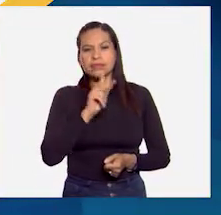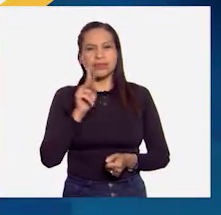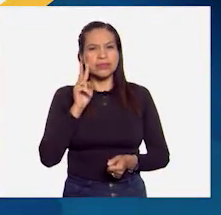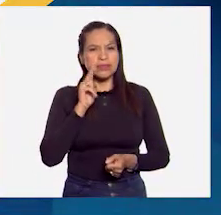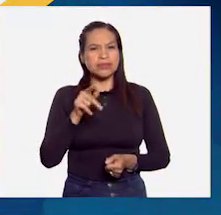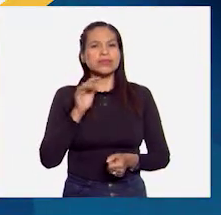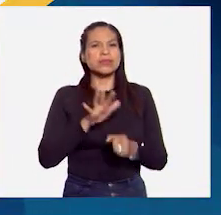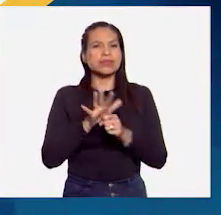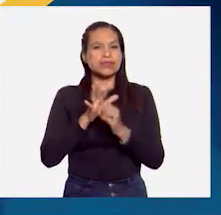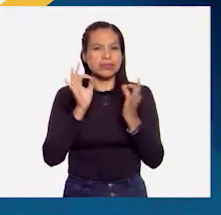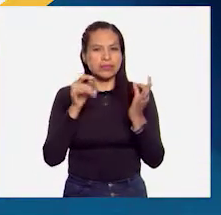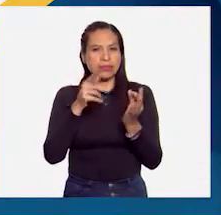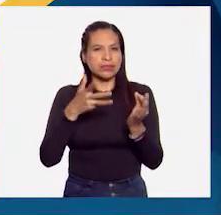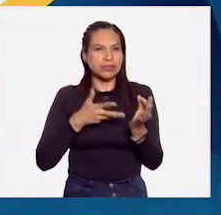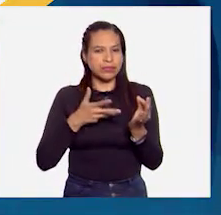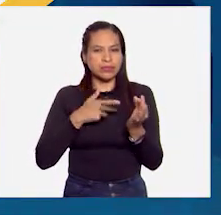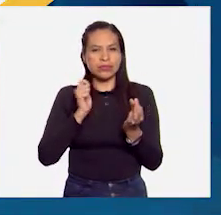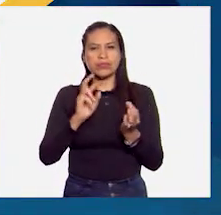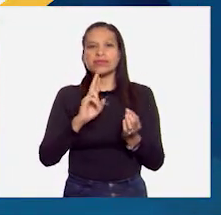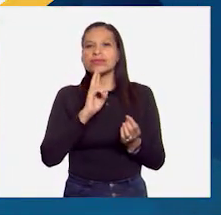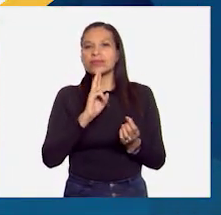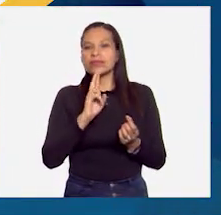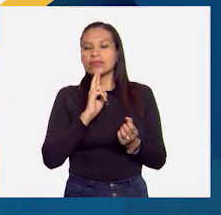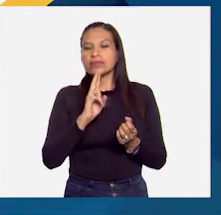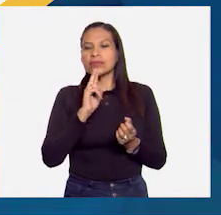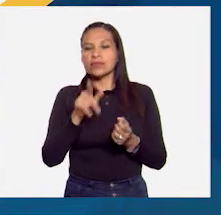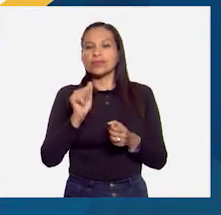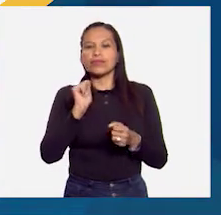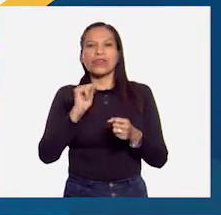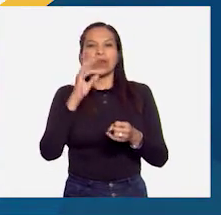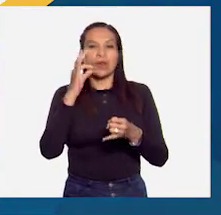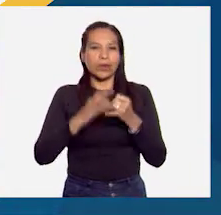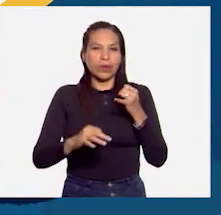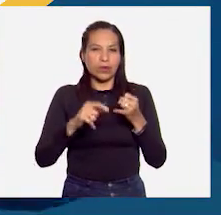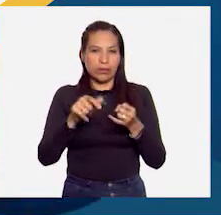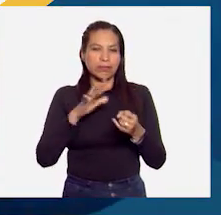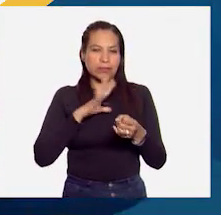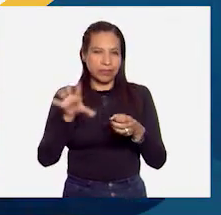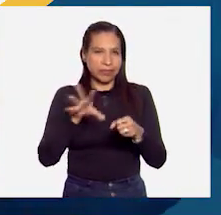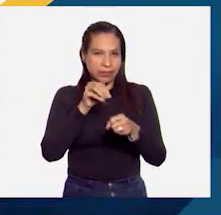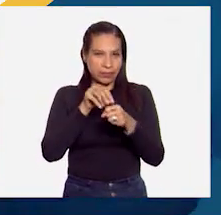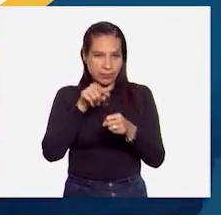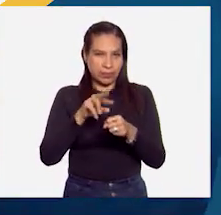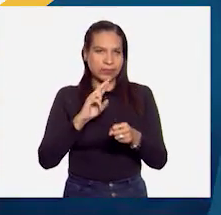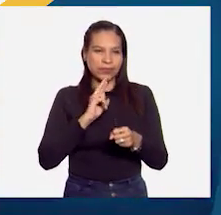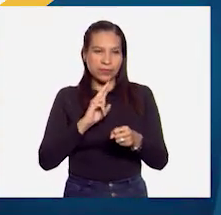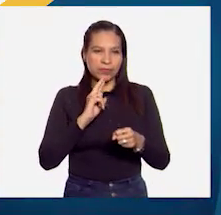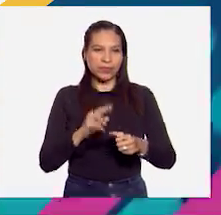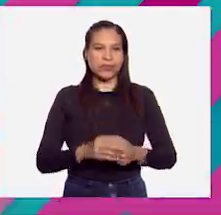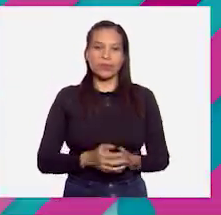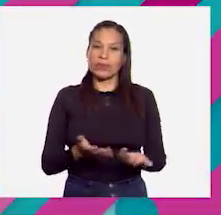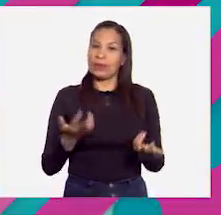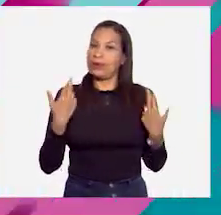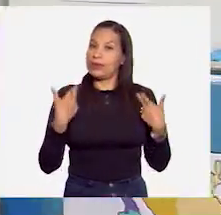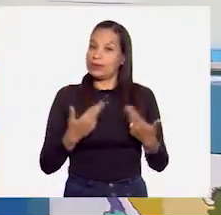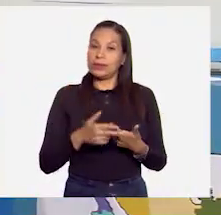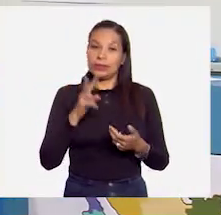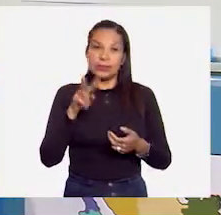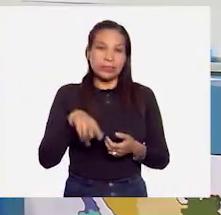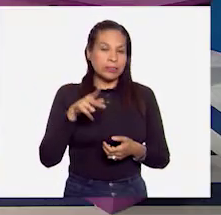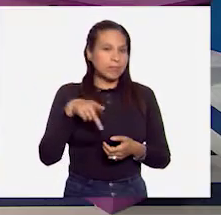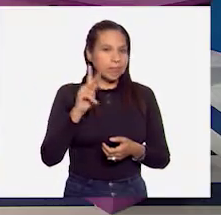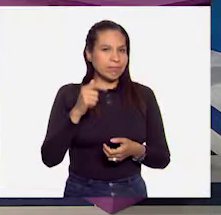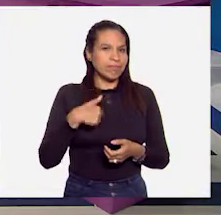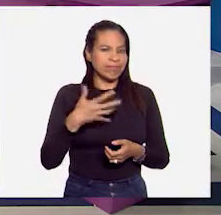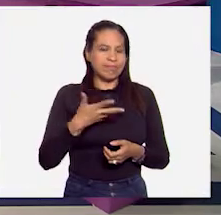la operación que está ahí la van a resolver al final anotando su resultado. ¡Ay, maestro, maestro! Pero